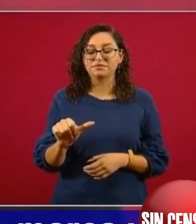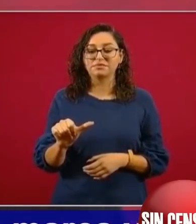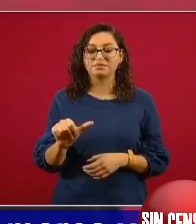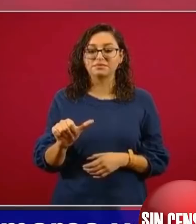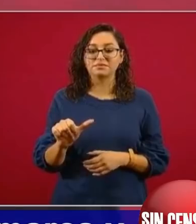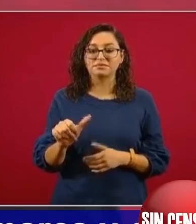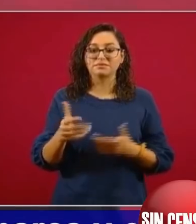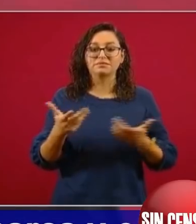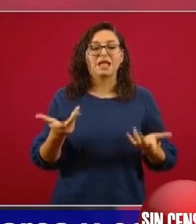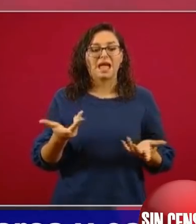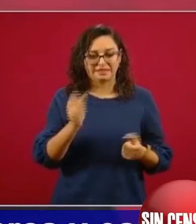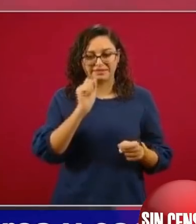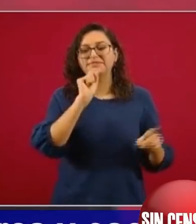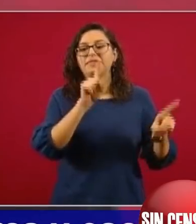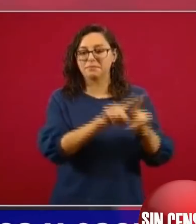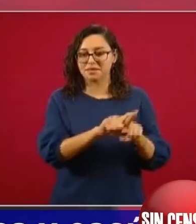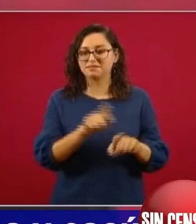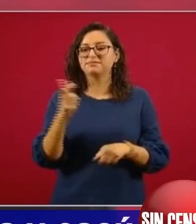y se le asignaba.